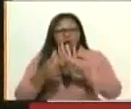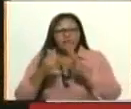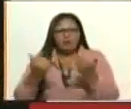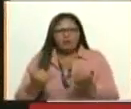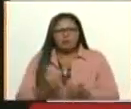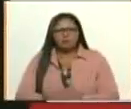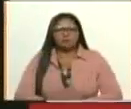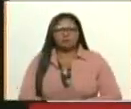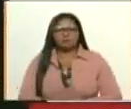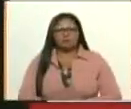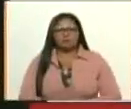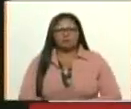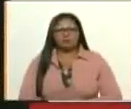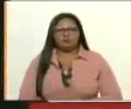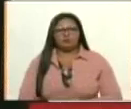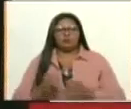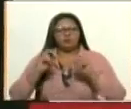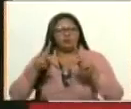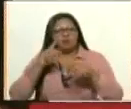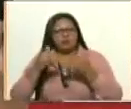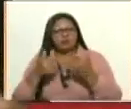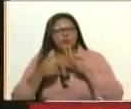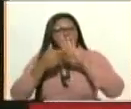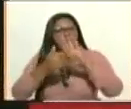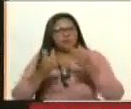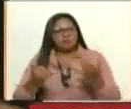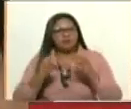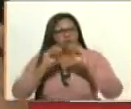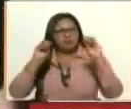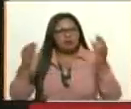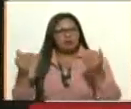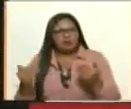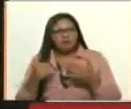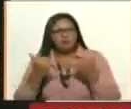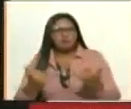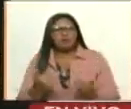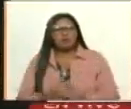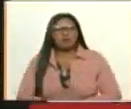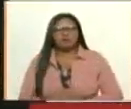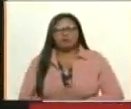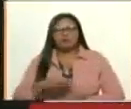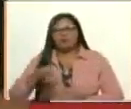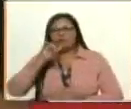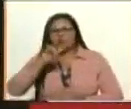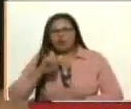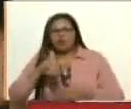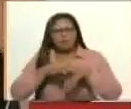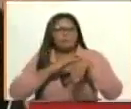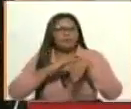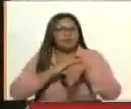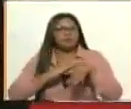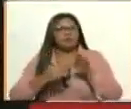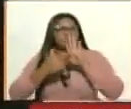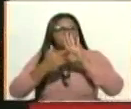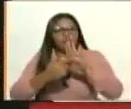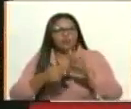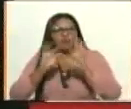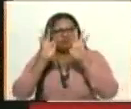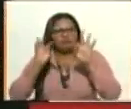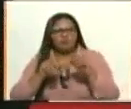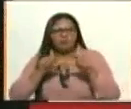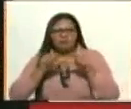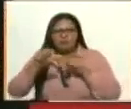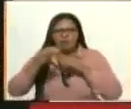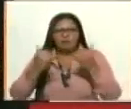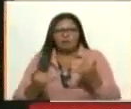oportunidad de participar en esta convocatoria que, como nos ha informado el ministro, se declara de forma permanente de